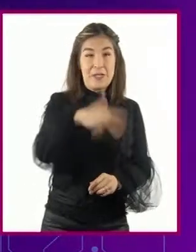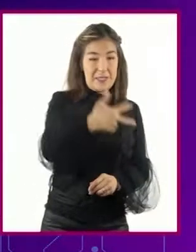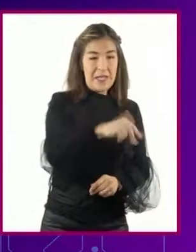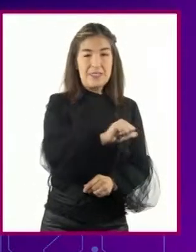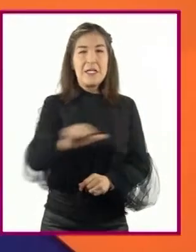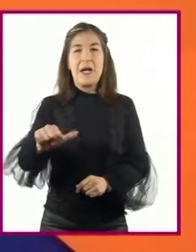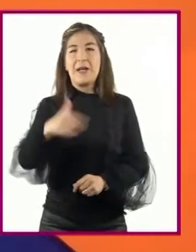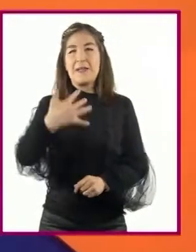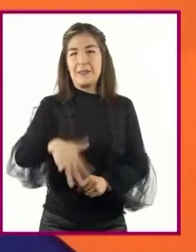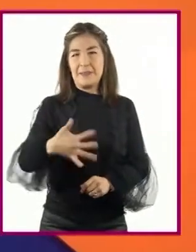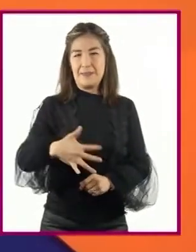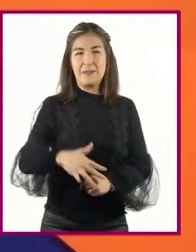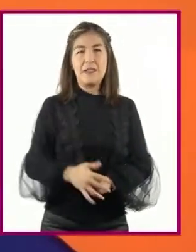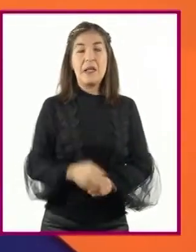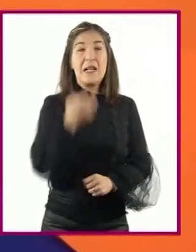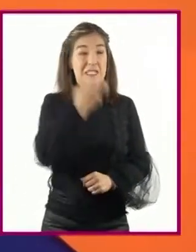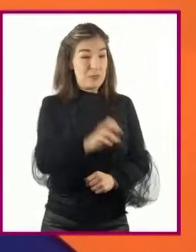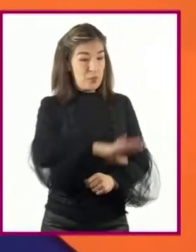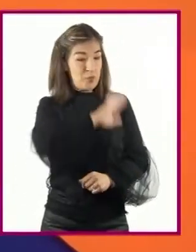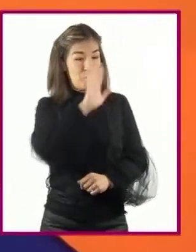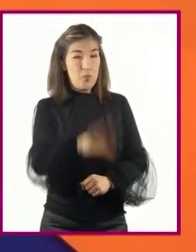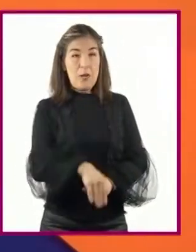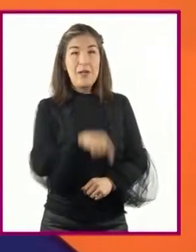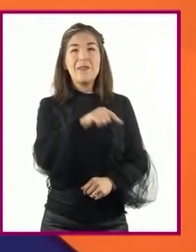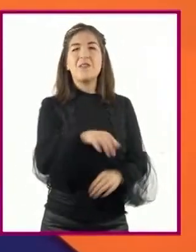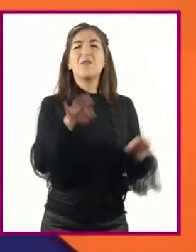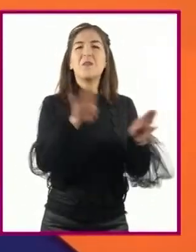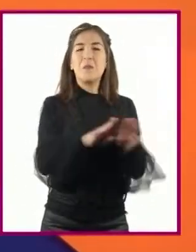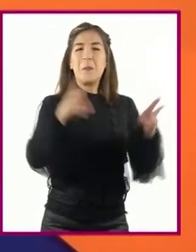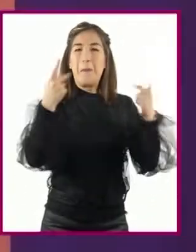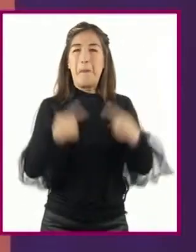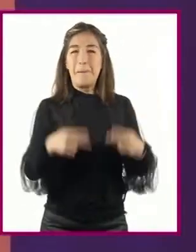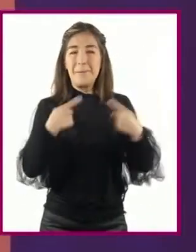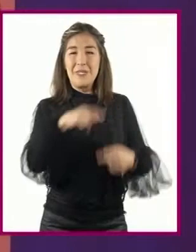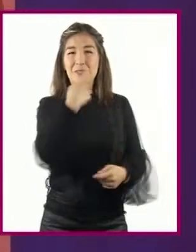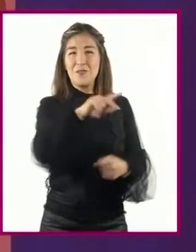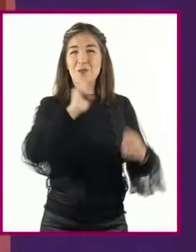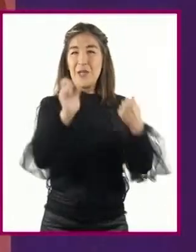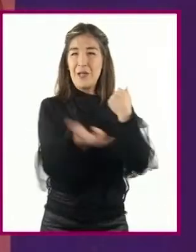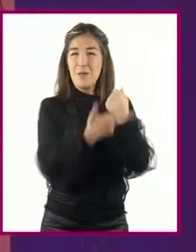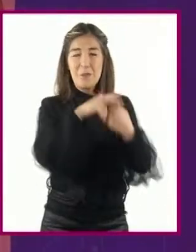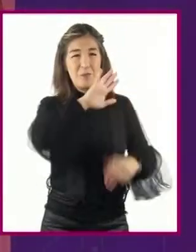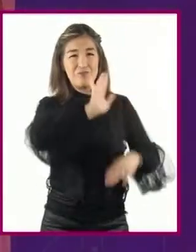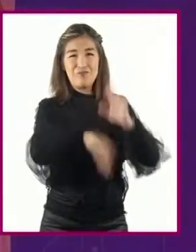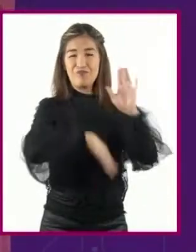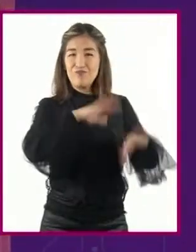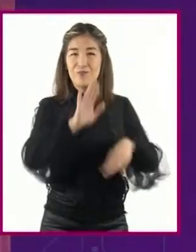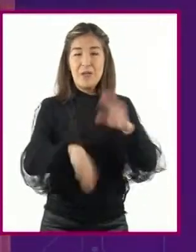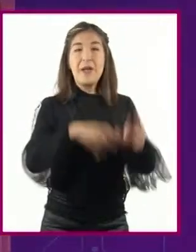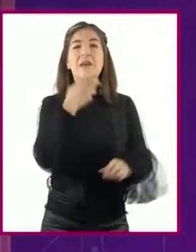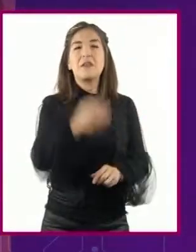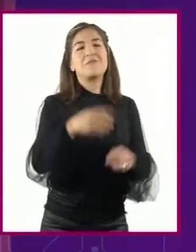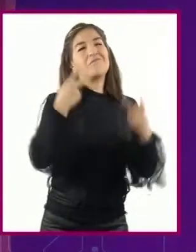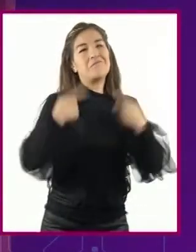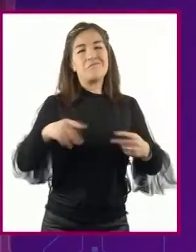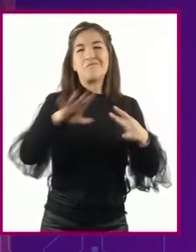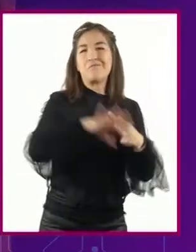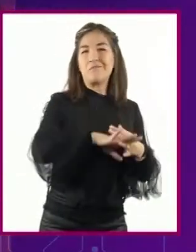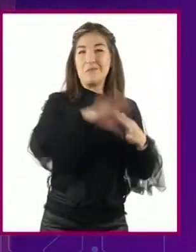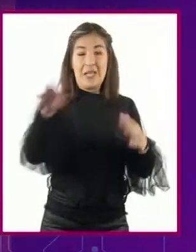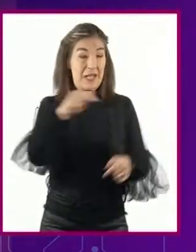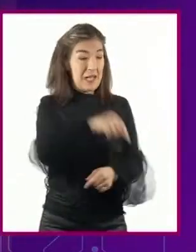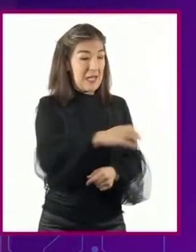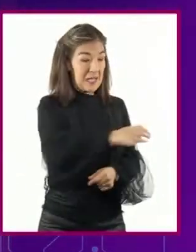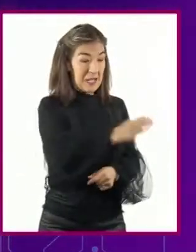XV. La muerte de una notable cantidad de la población europea provocó que la gente emigrara del